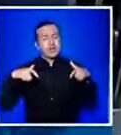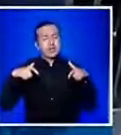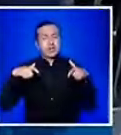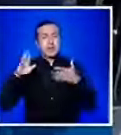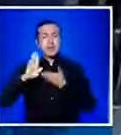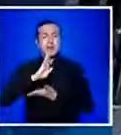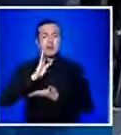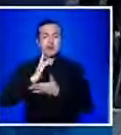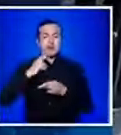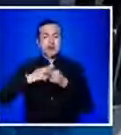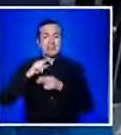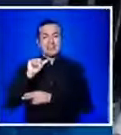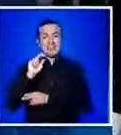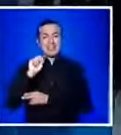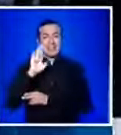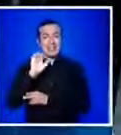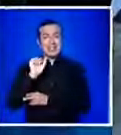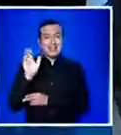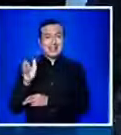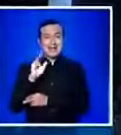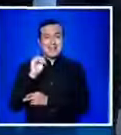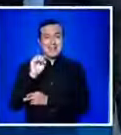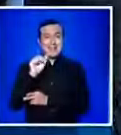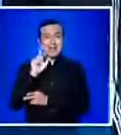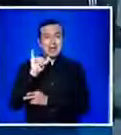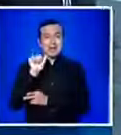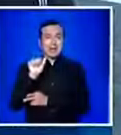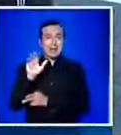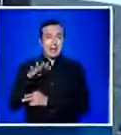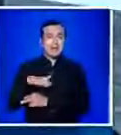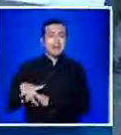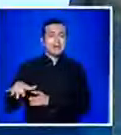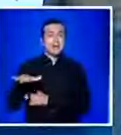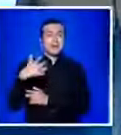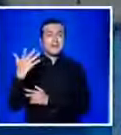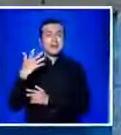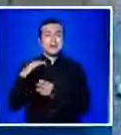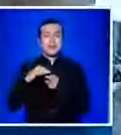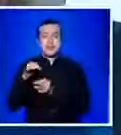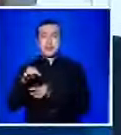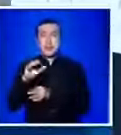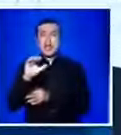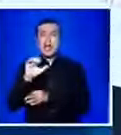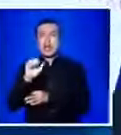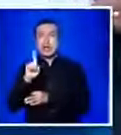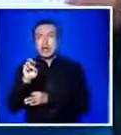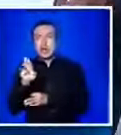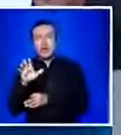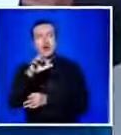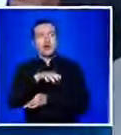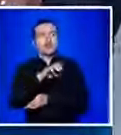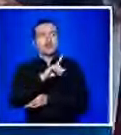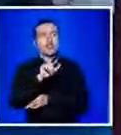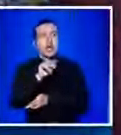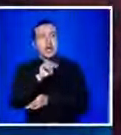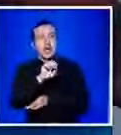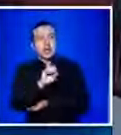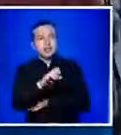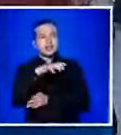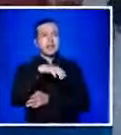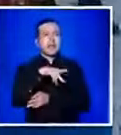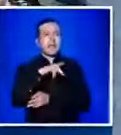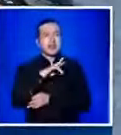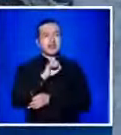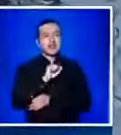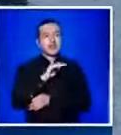barrio bastante grande que abarca muchos barrios aledaños, como son Abdón Calderón, Los Altares, Francisco Llanes, Paraíso Bajo,